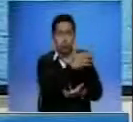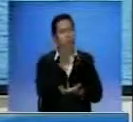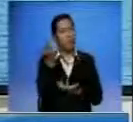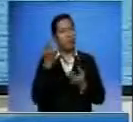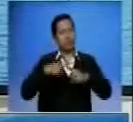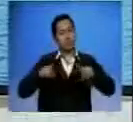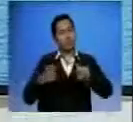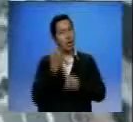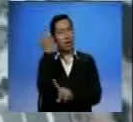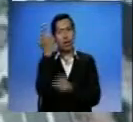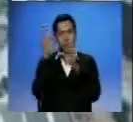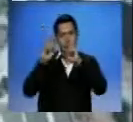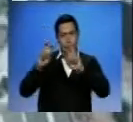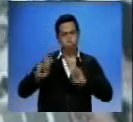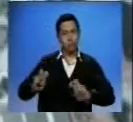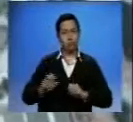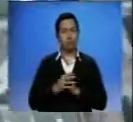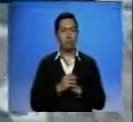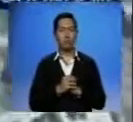investigada.